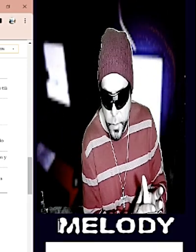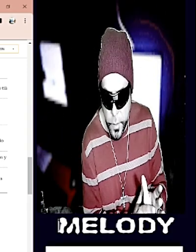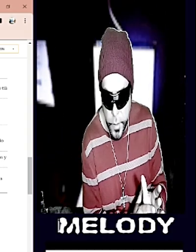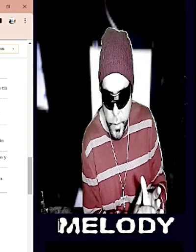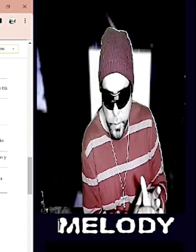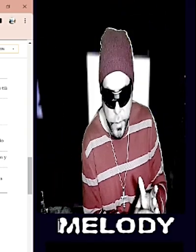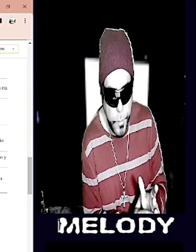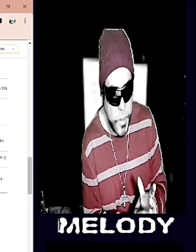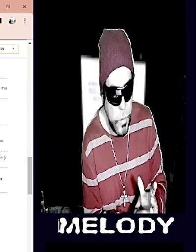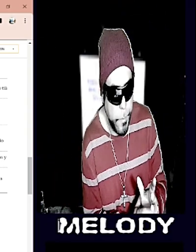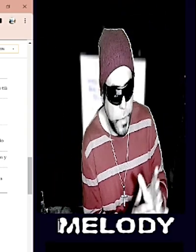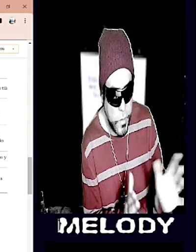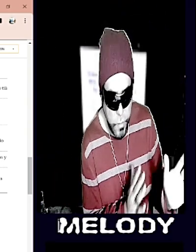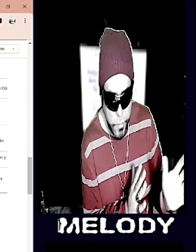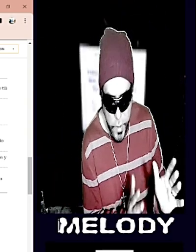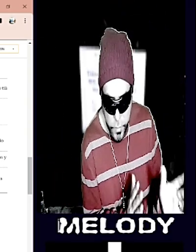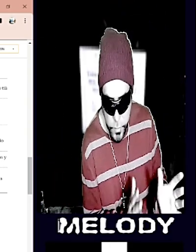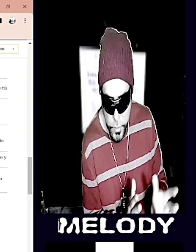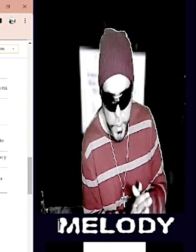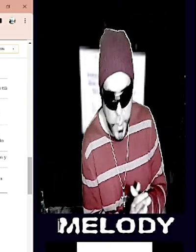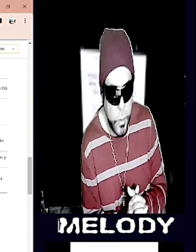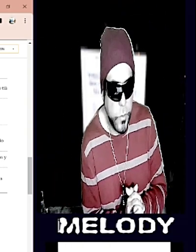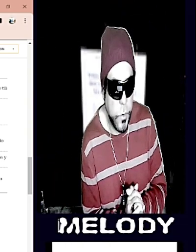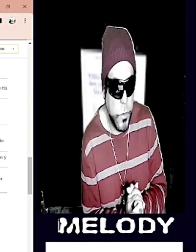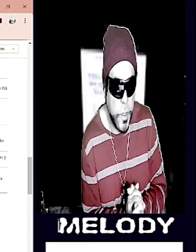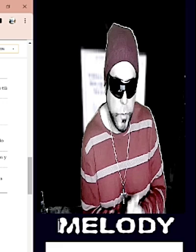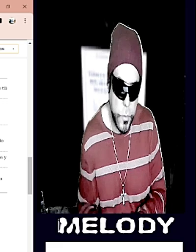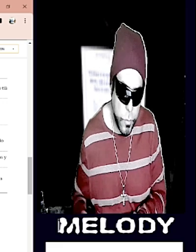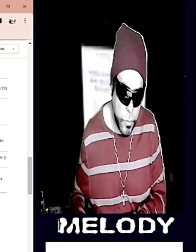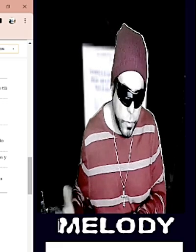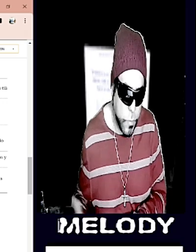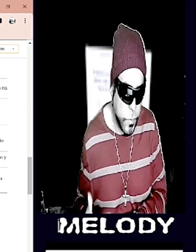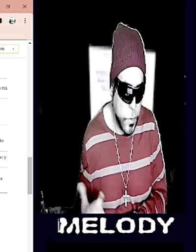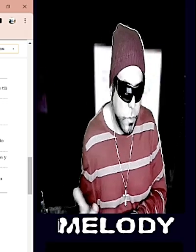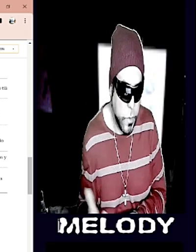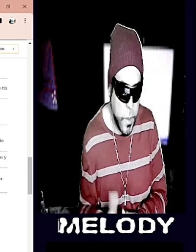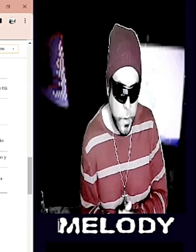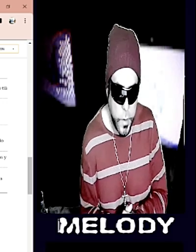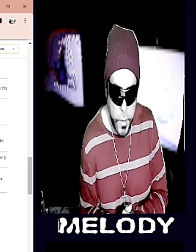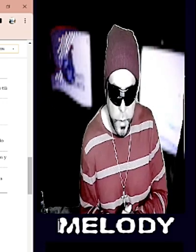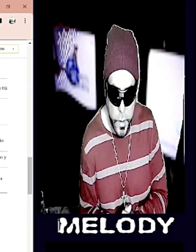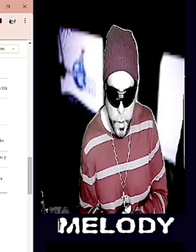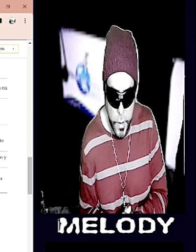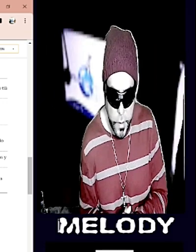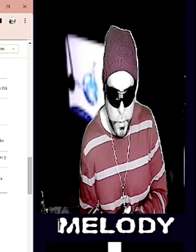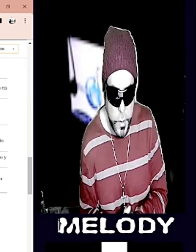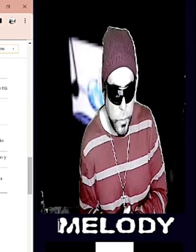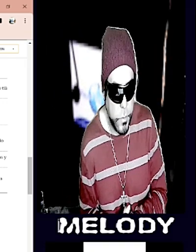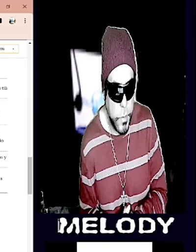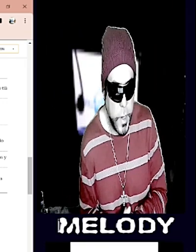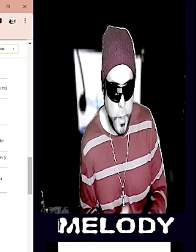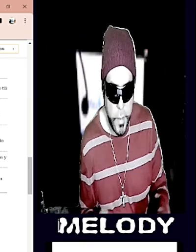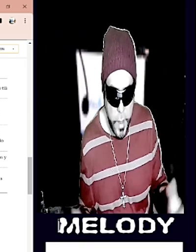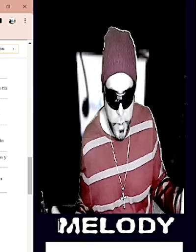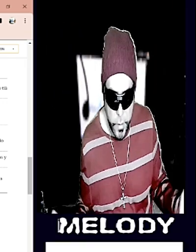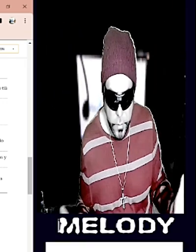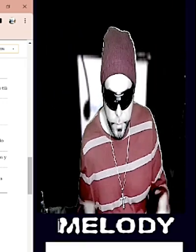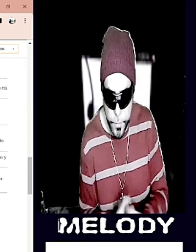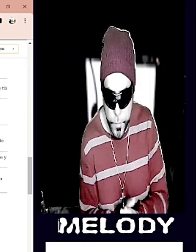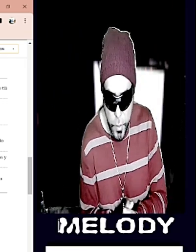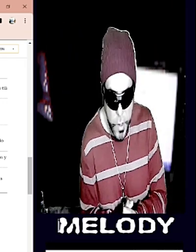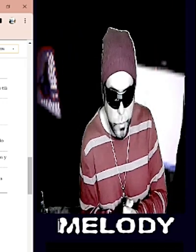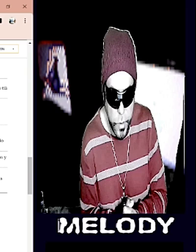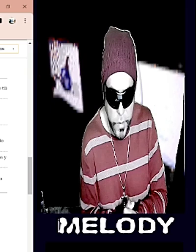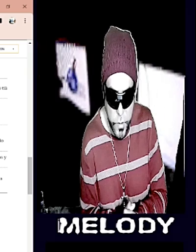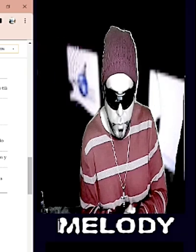video de donde pues una estrofa Noe salen los dos Junior señora ahí echando una cantada